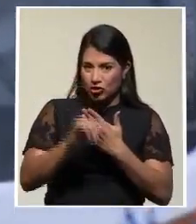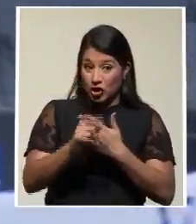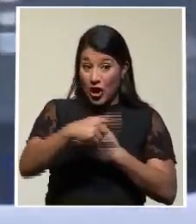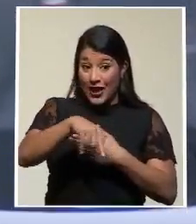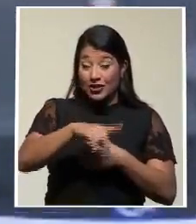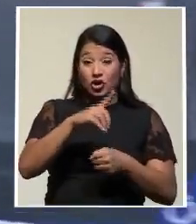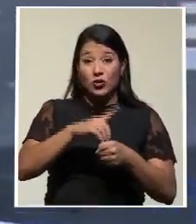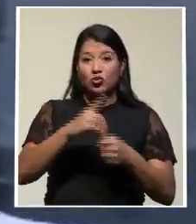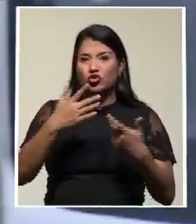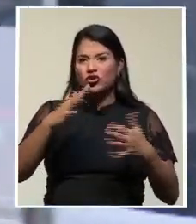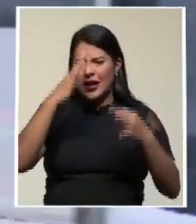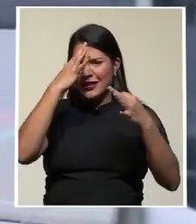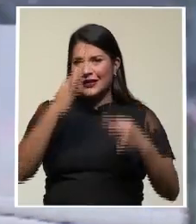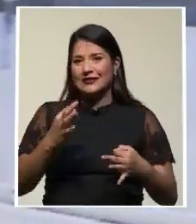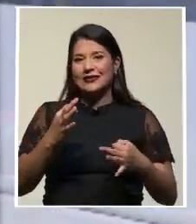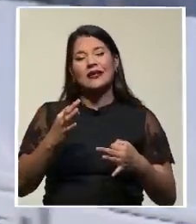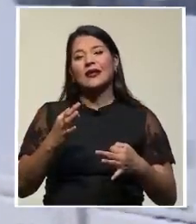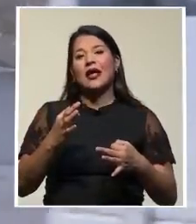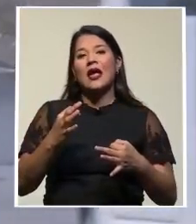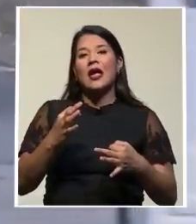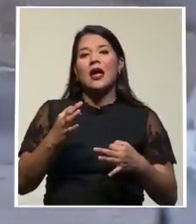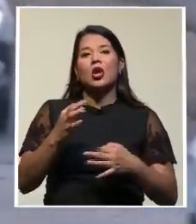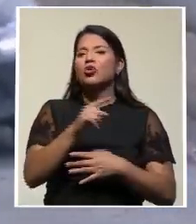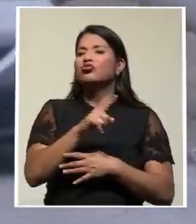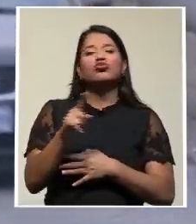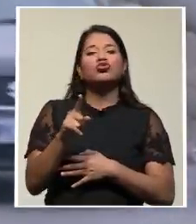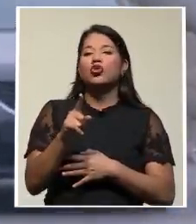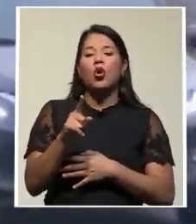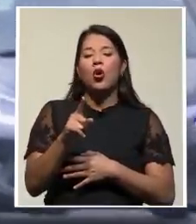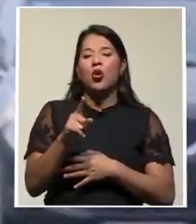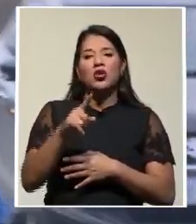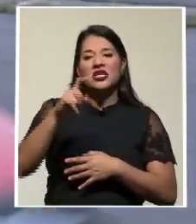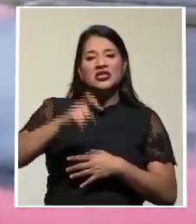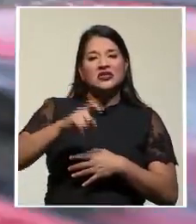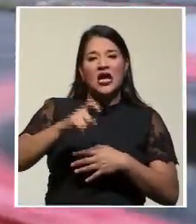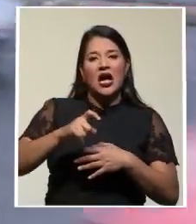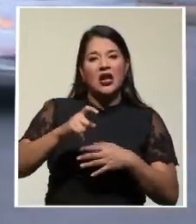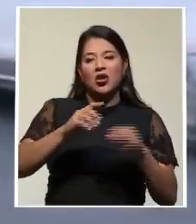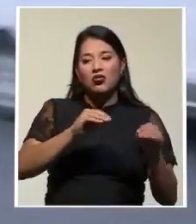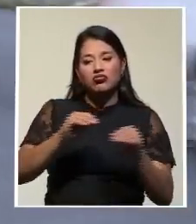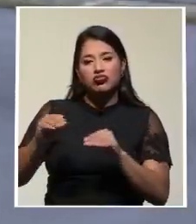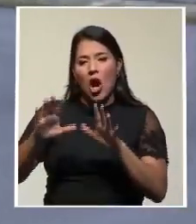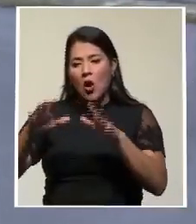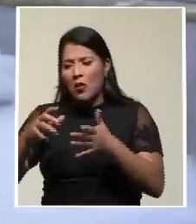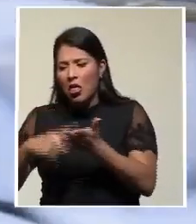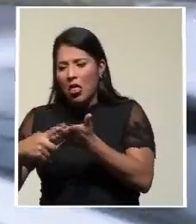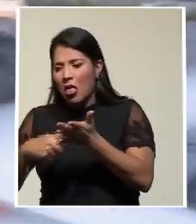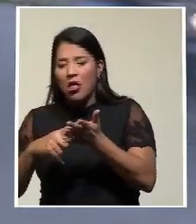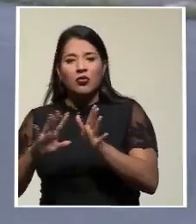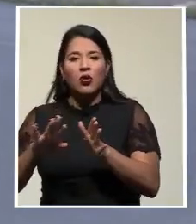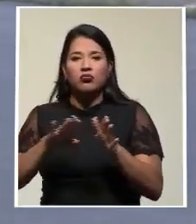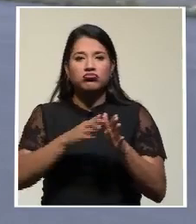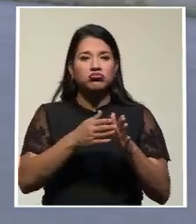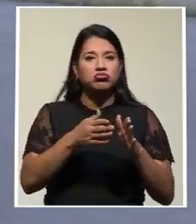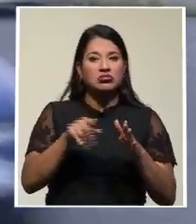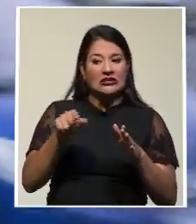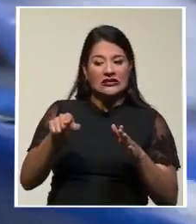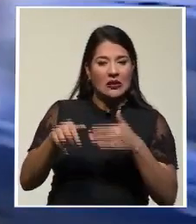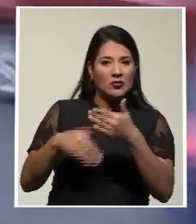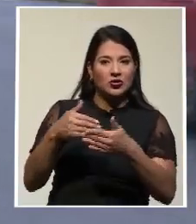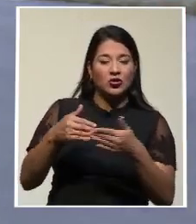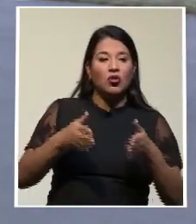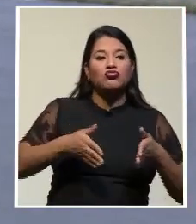diputados definieron que no pasará por ninguna comisión y se discutirá de manera expedita en el Pleno